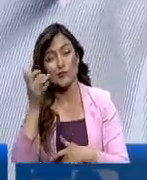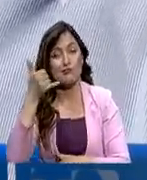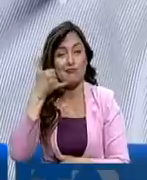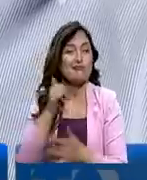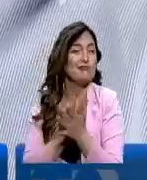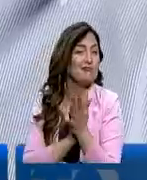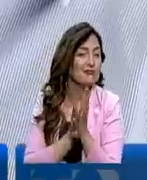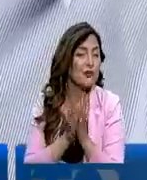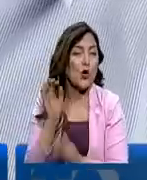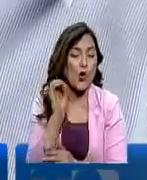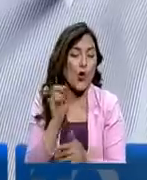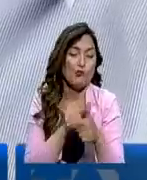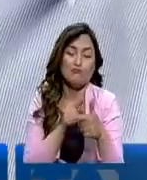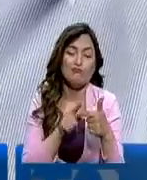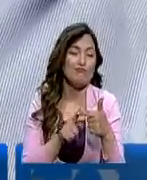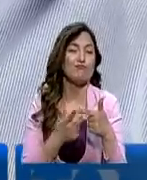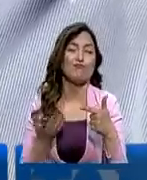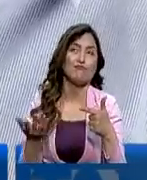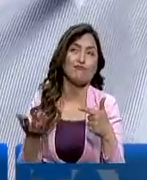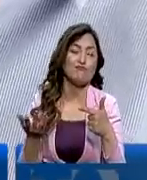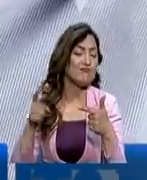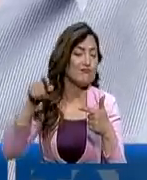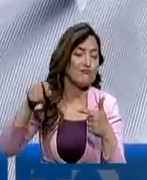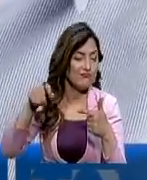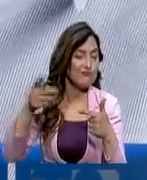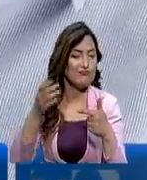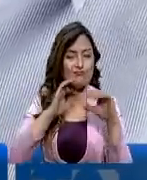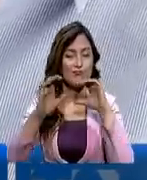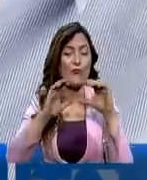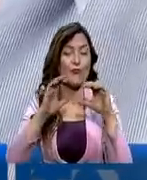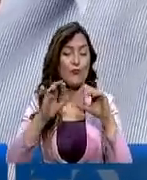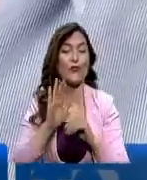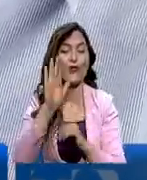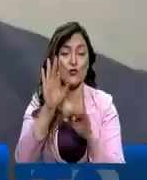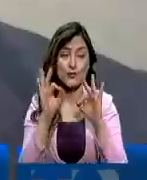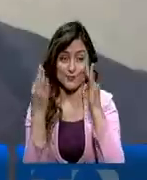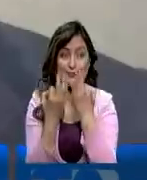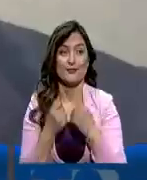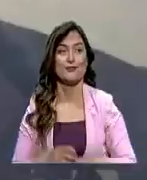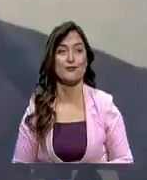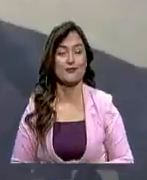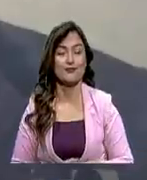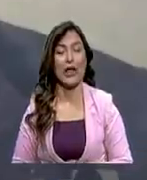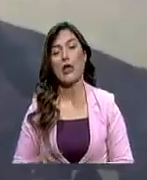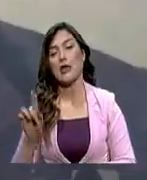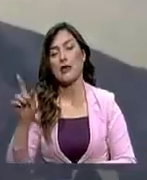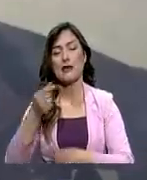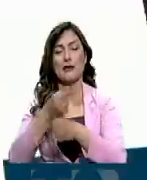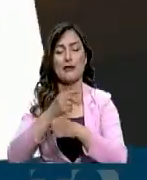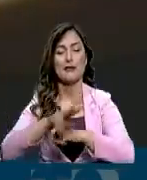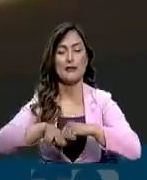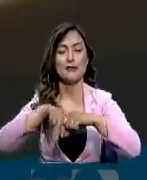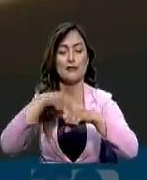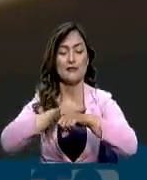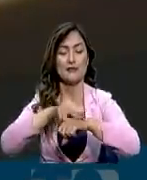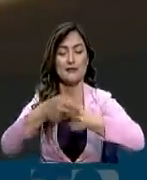celular o que directamente necesiten comunicarse con sus seres queridos. Según Iván Bustamante, gerente nacional de